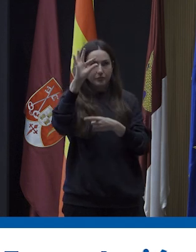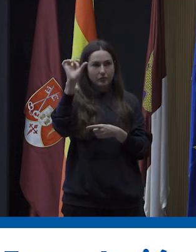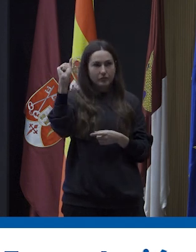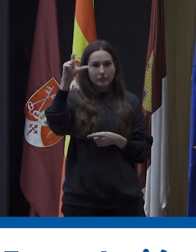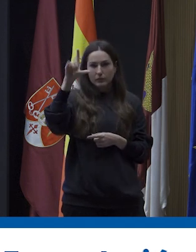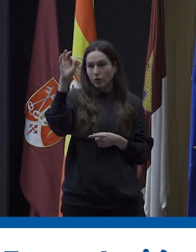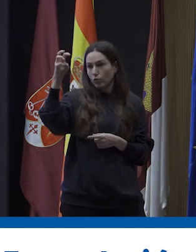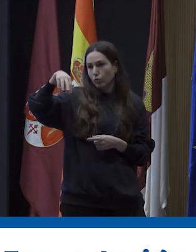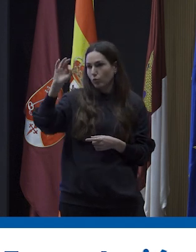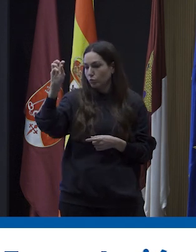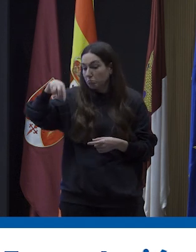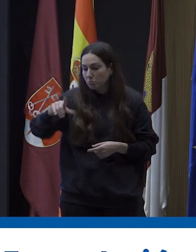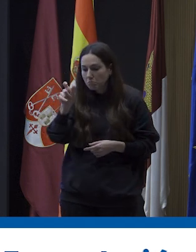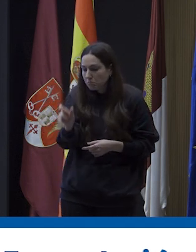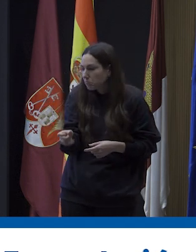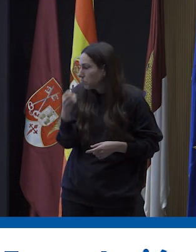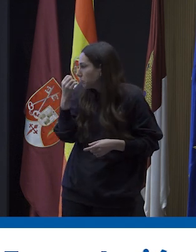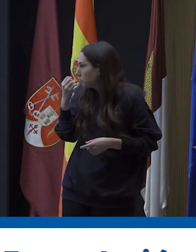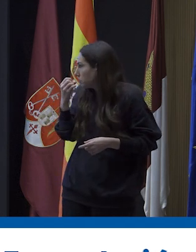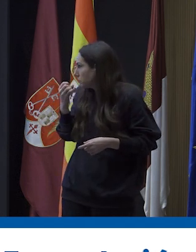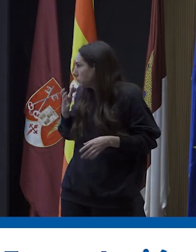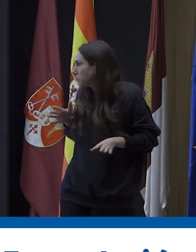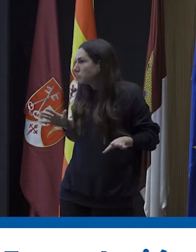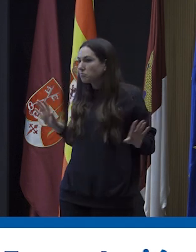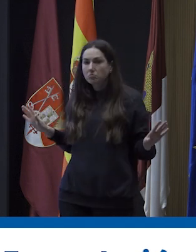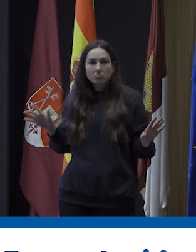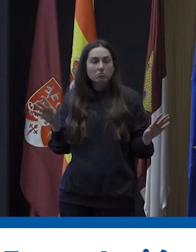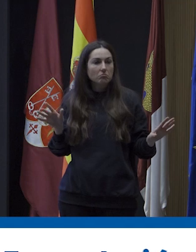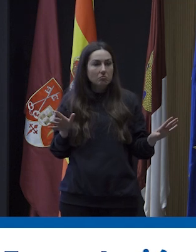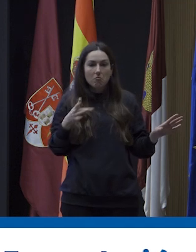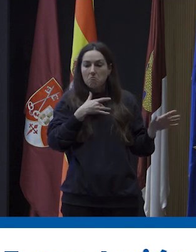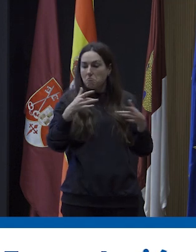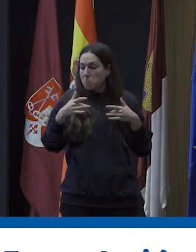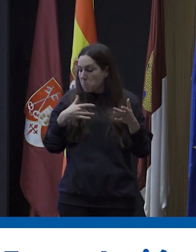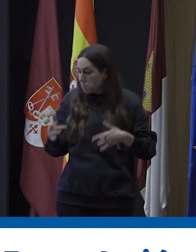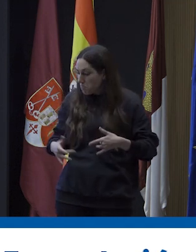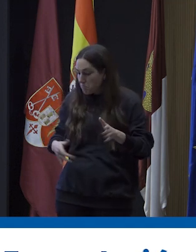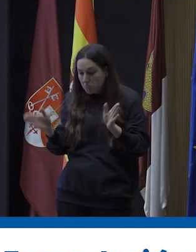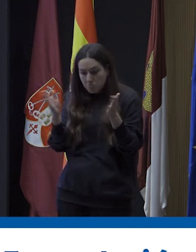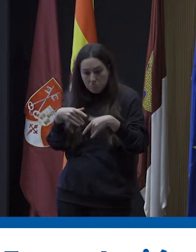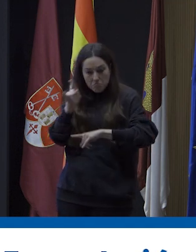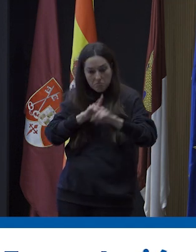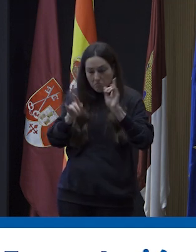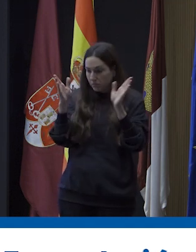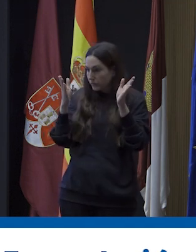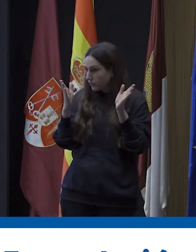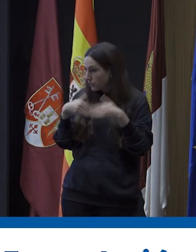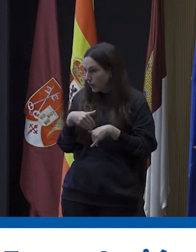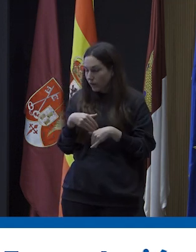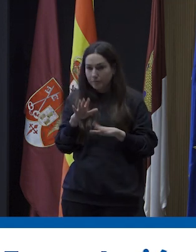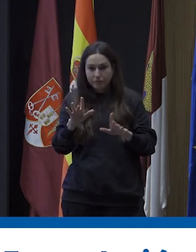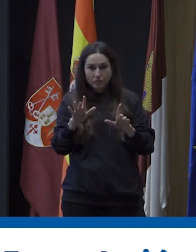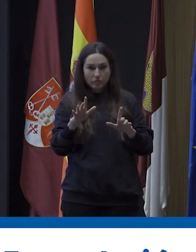Parece que el hombre pues estaba bien, como hemos visto la descripción del principio, se encontraba bien, no tenía problemas, pero después de rodar una escena empezó a